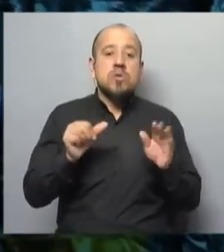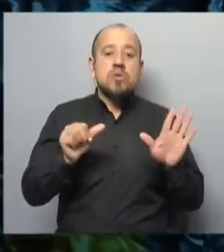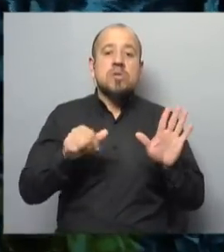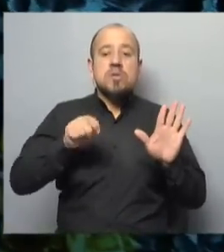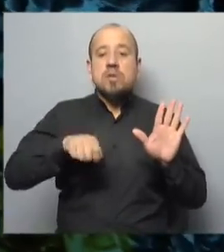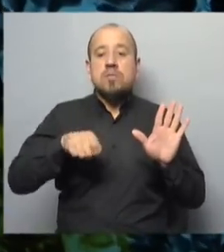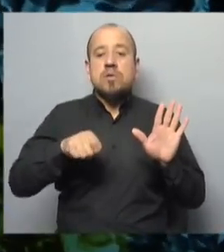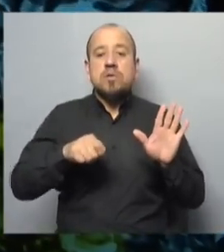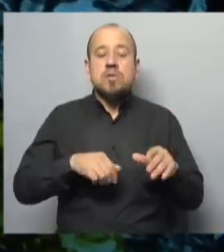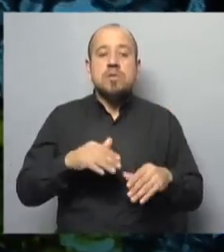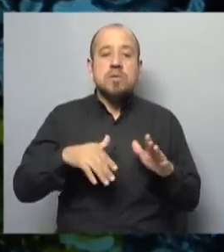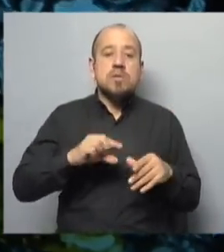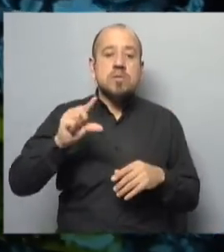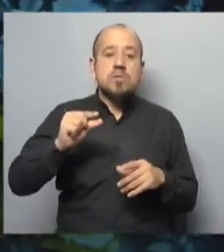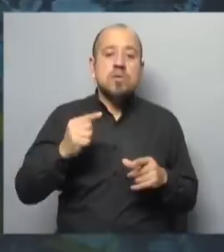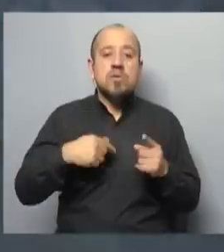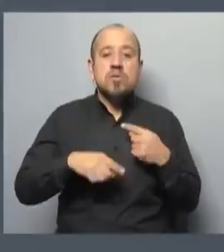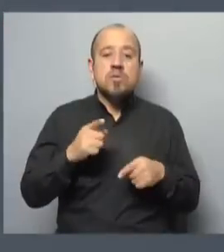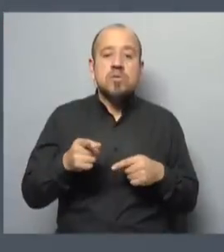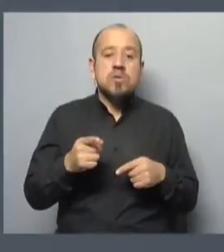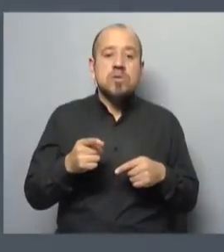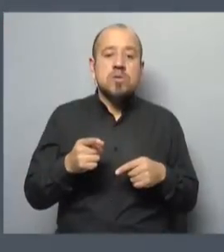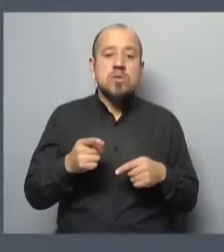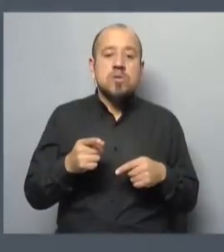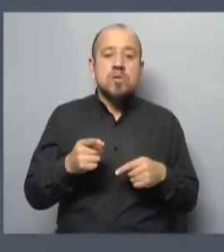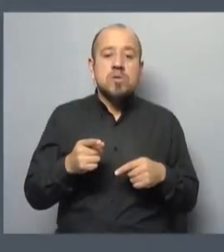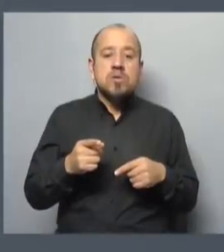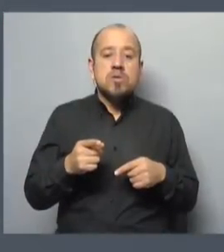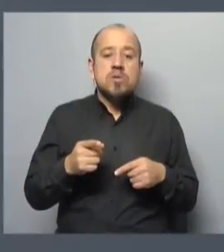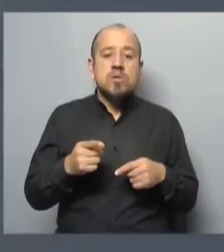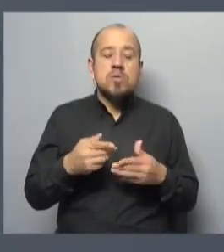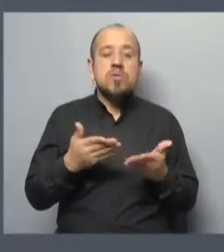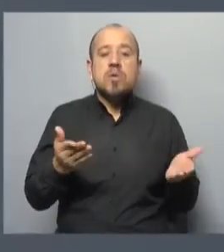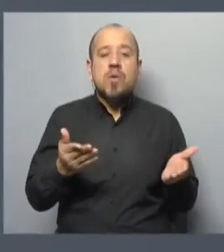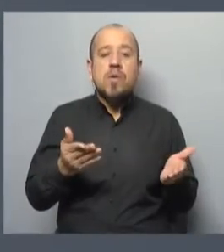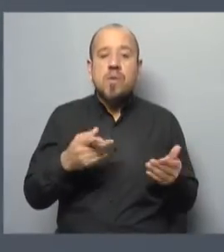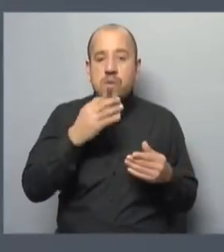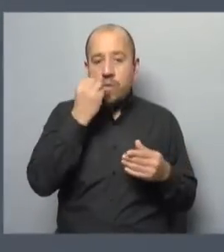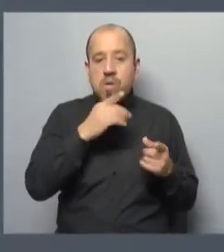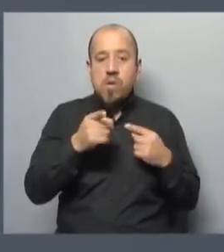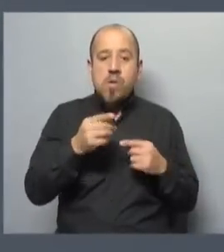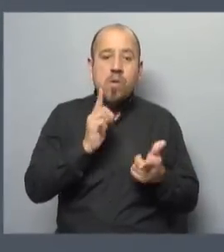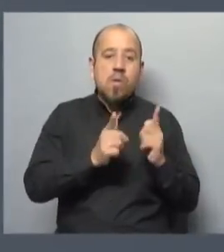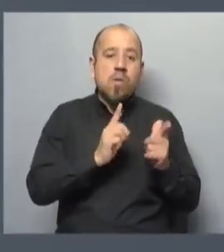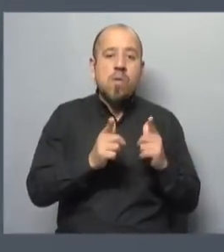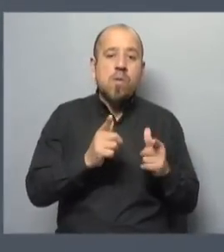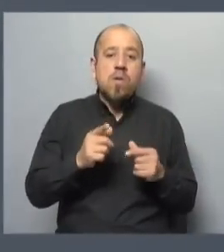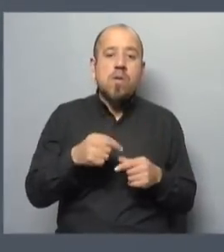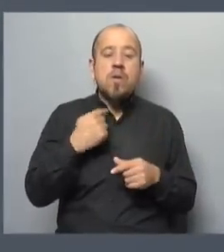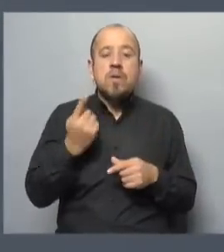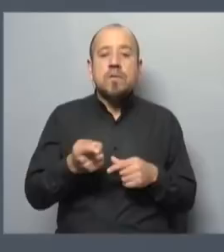a veces menos y creo que es desde ese lugar para ser muy bueno y lo de los de suárez y los otros que